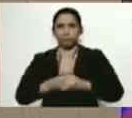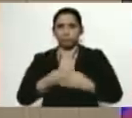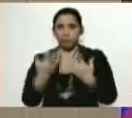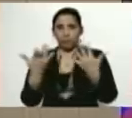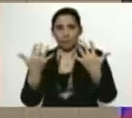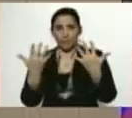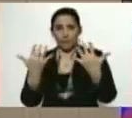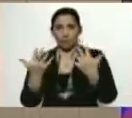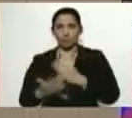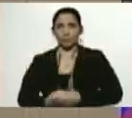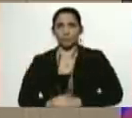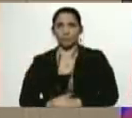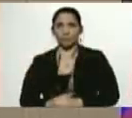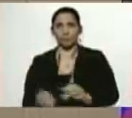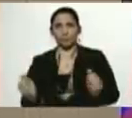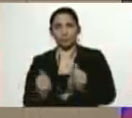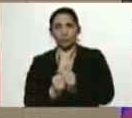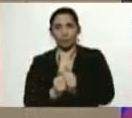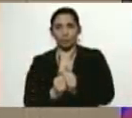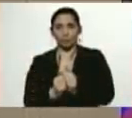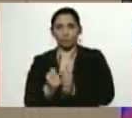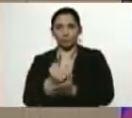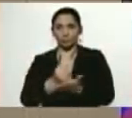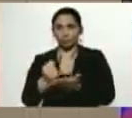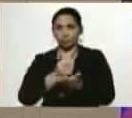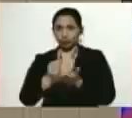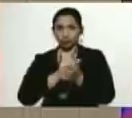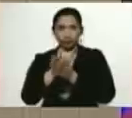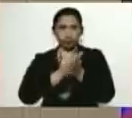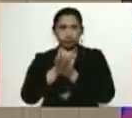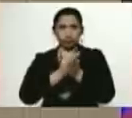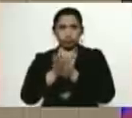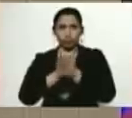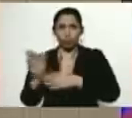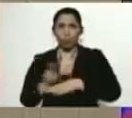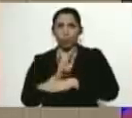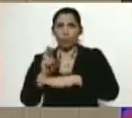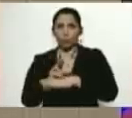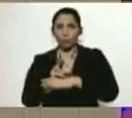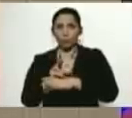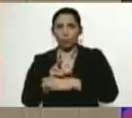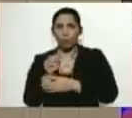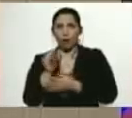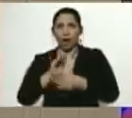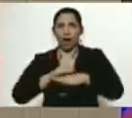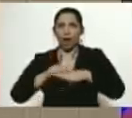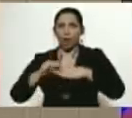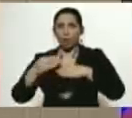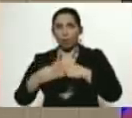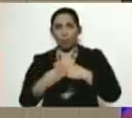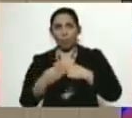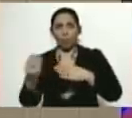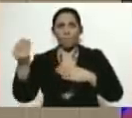de manos con una solución jabonosa, el uso de soluciones con alcohol de más de